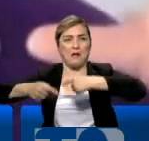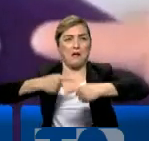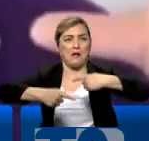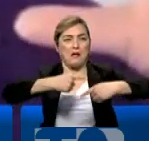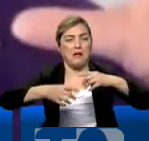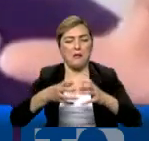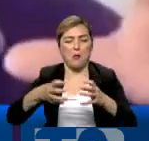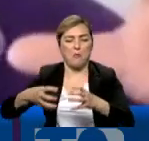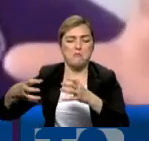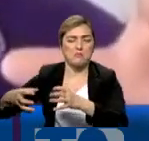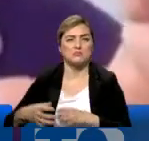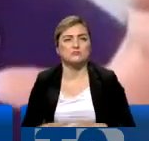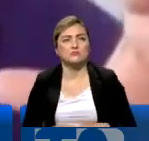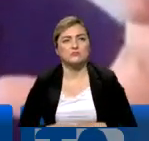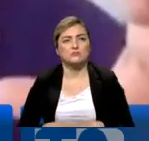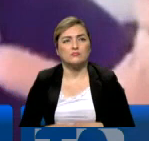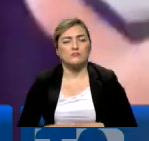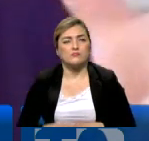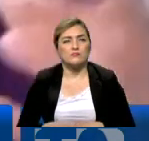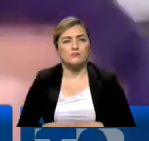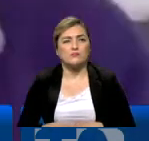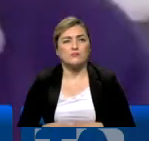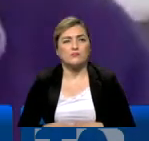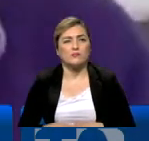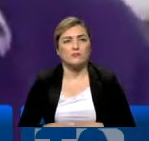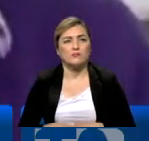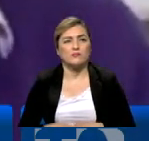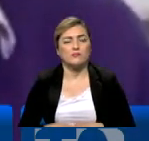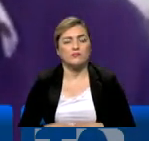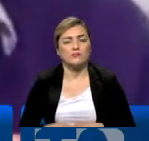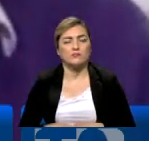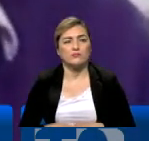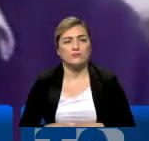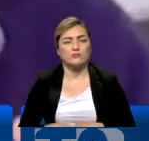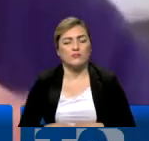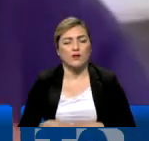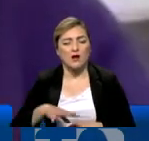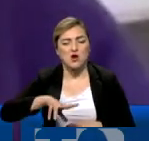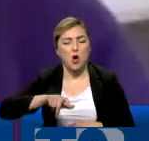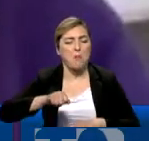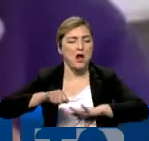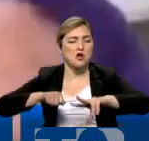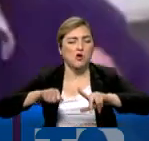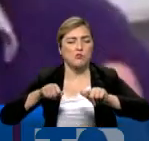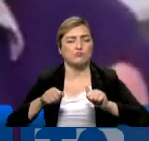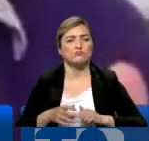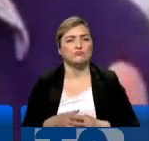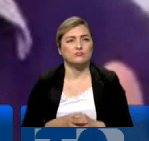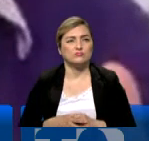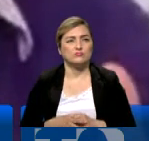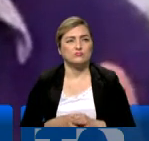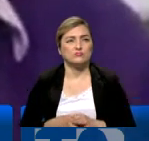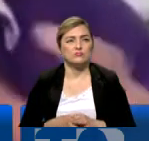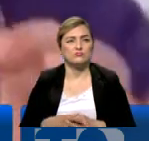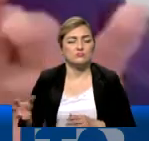unos bultos así, ¿no? Que sustrajeron lo que ellos quisieron y repusieron con